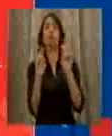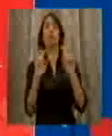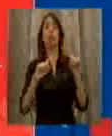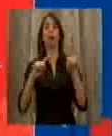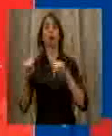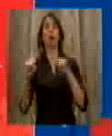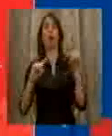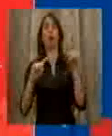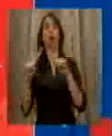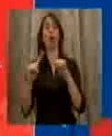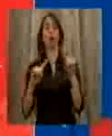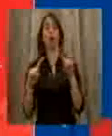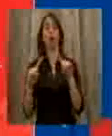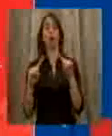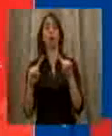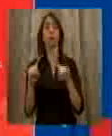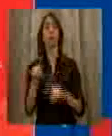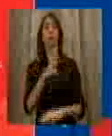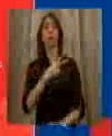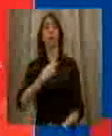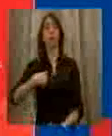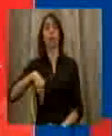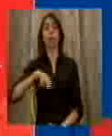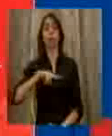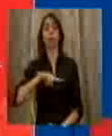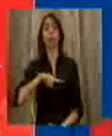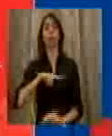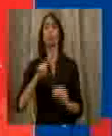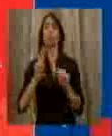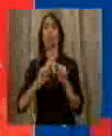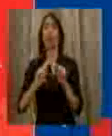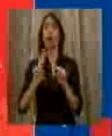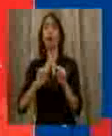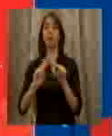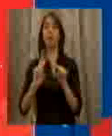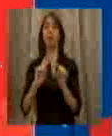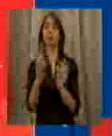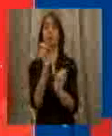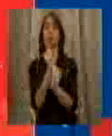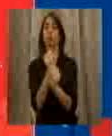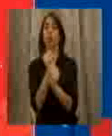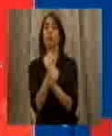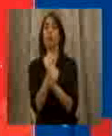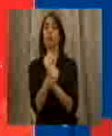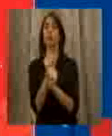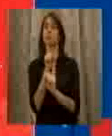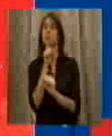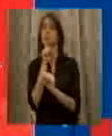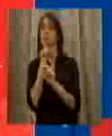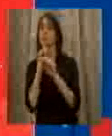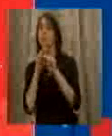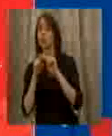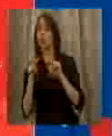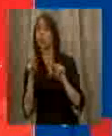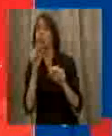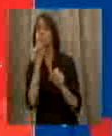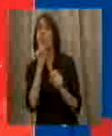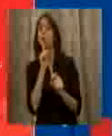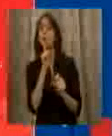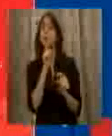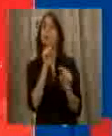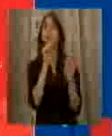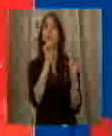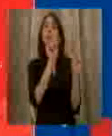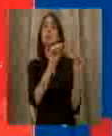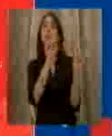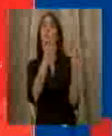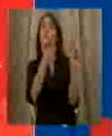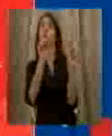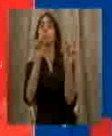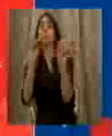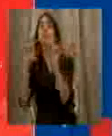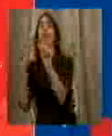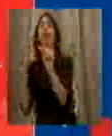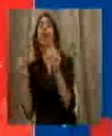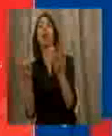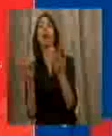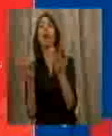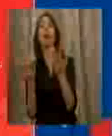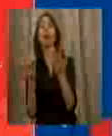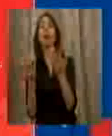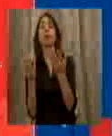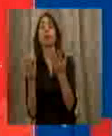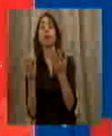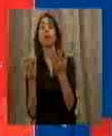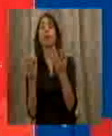coordinación, nosotros hacemos una tarea silenciosa importante que consiste